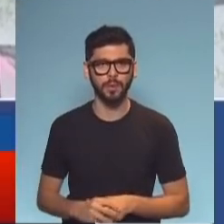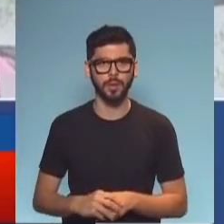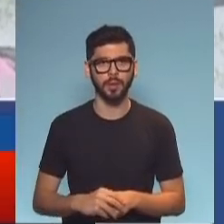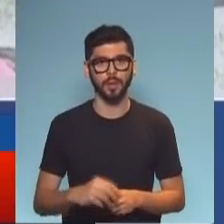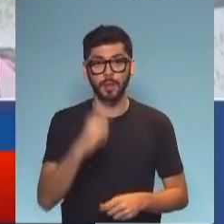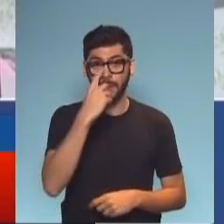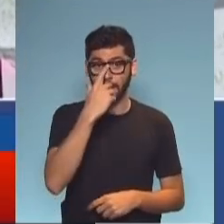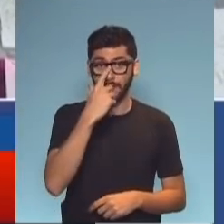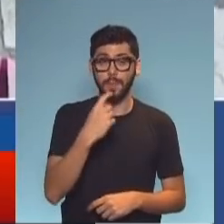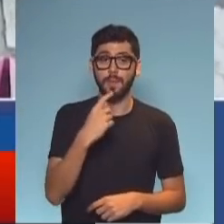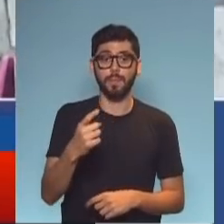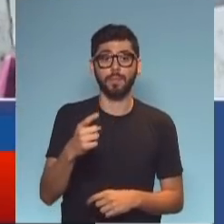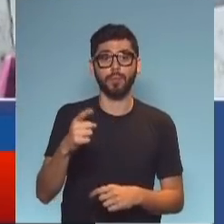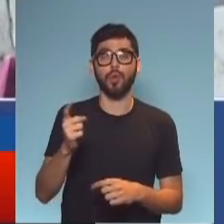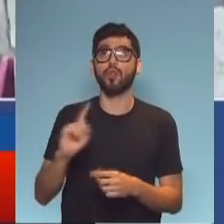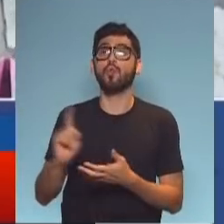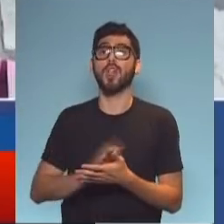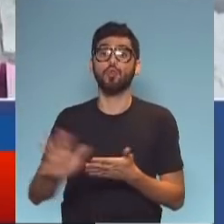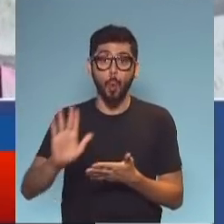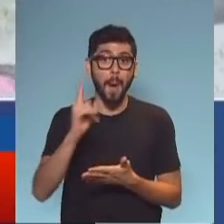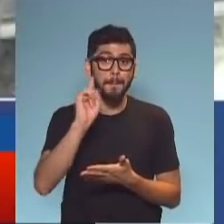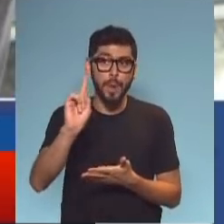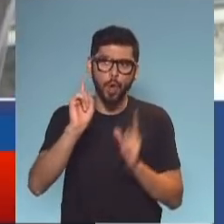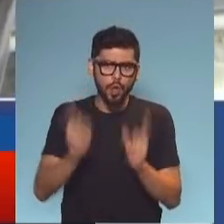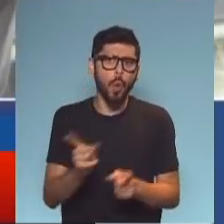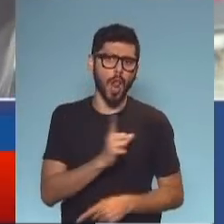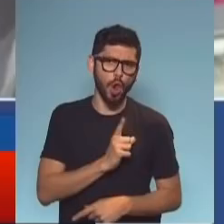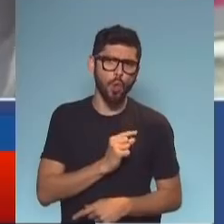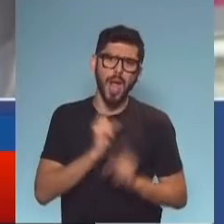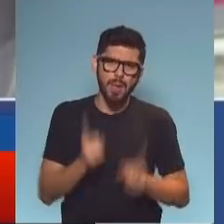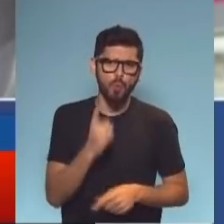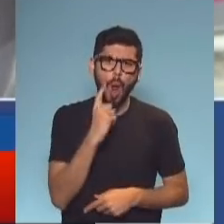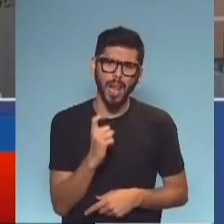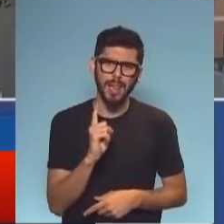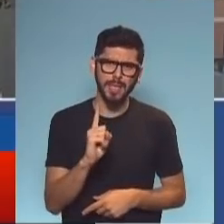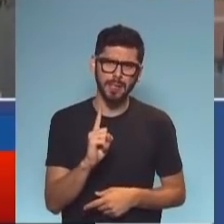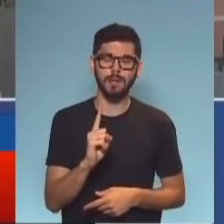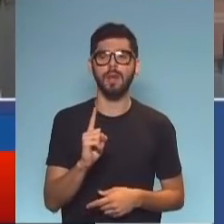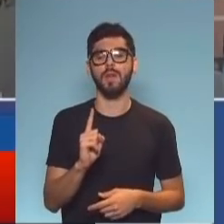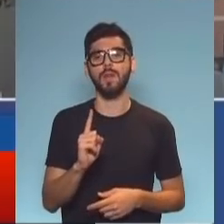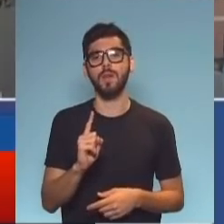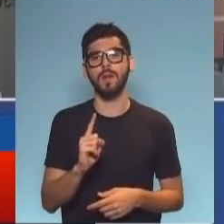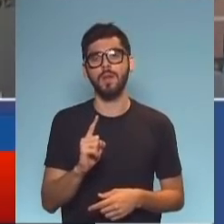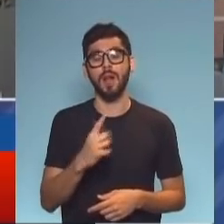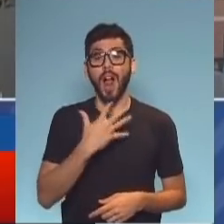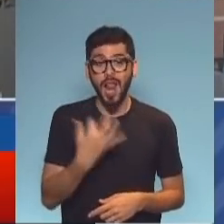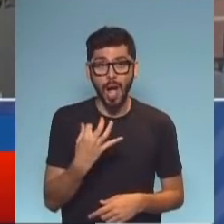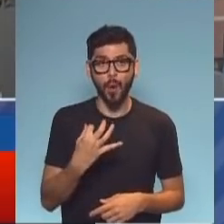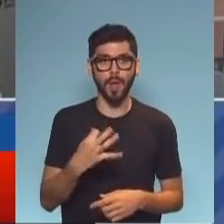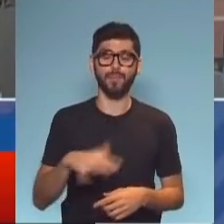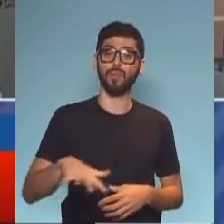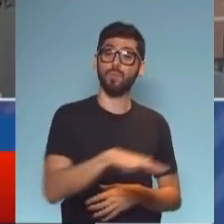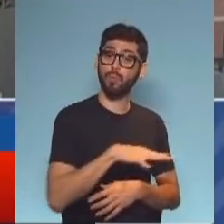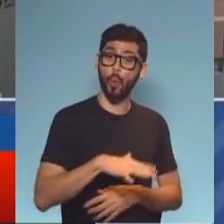que sea menos triste y menos dolorosa. La verdad es que es algo que el pueblo